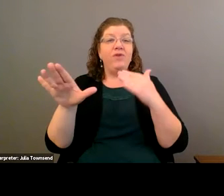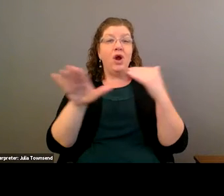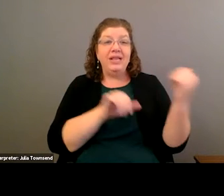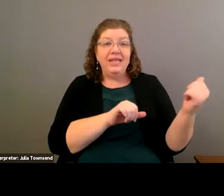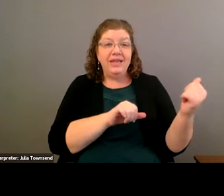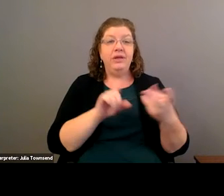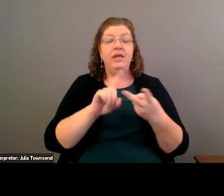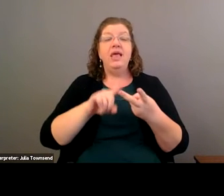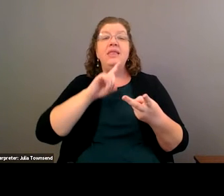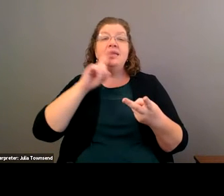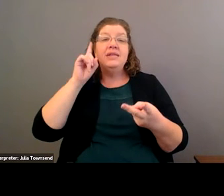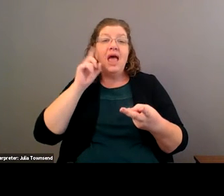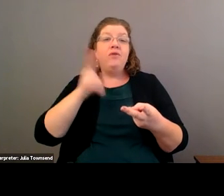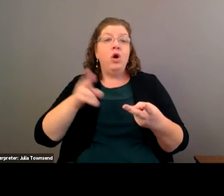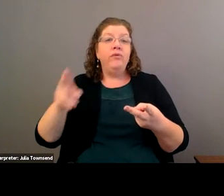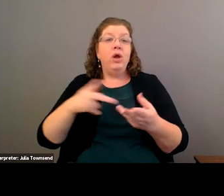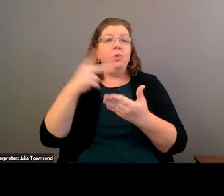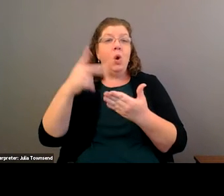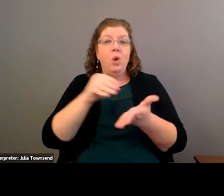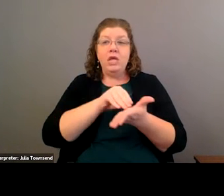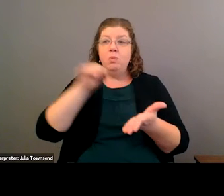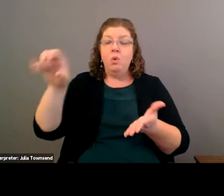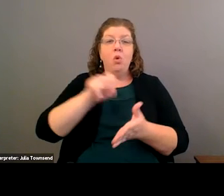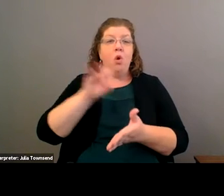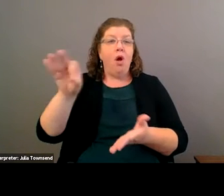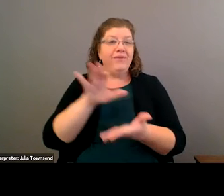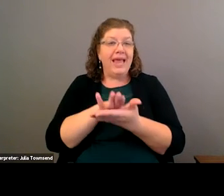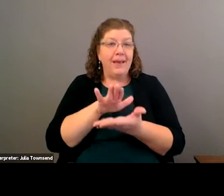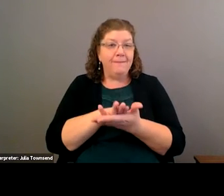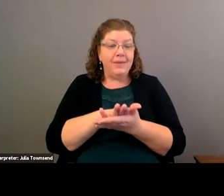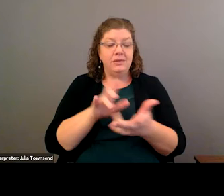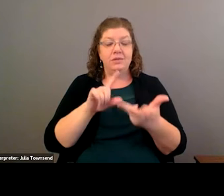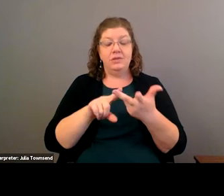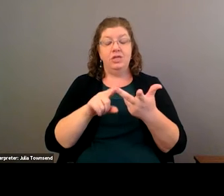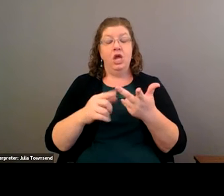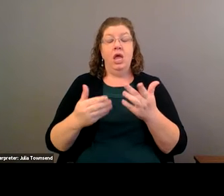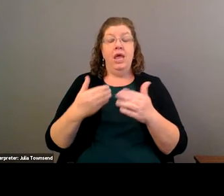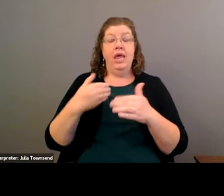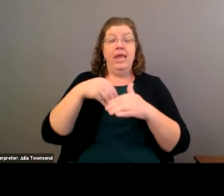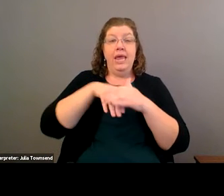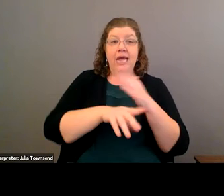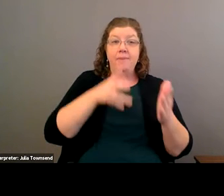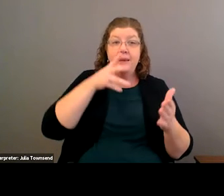están yendo. El programa se va a mover de la escuela.